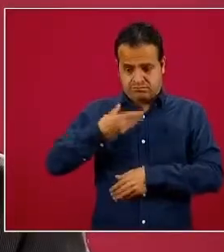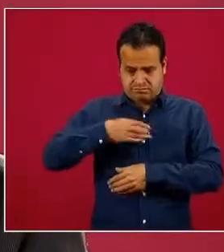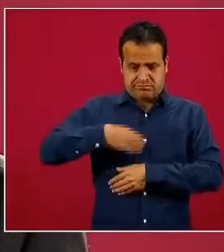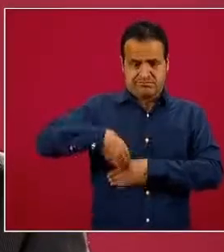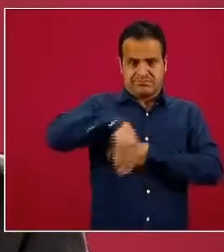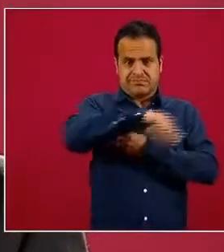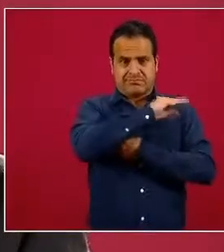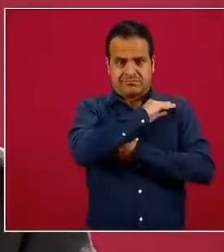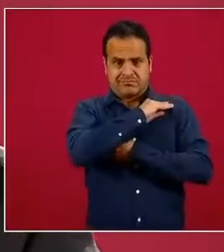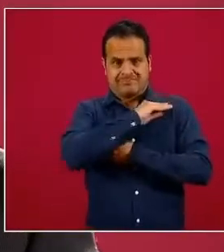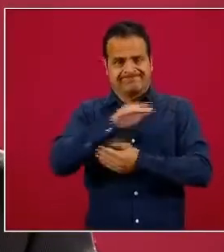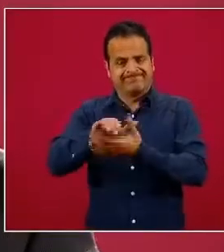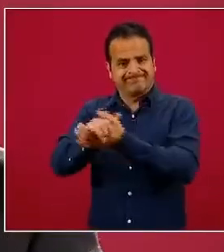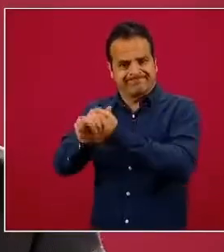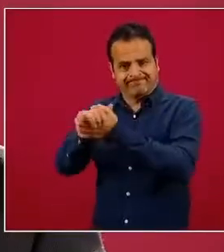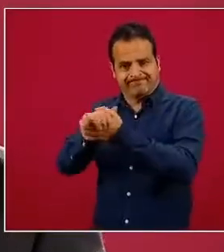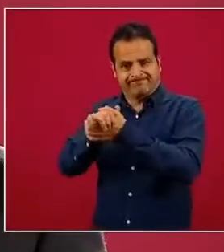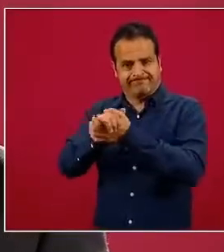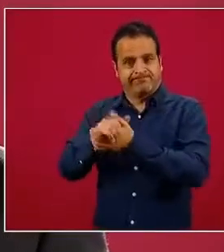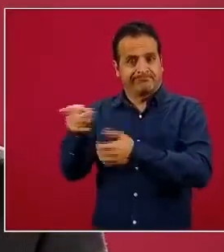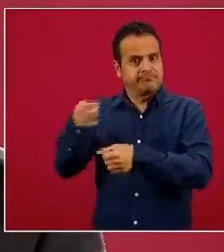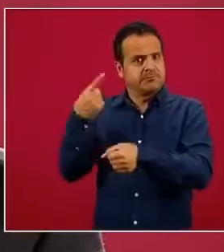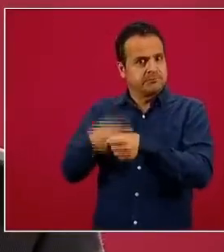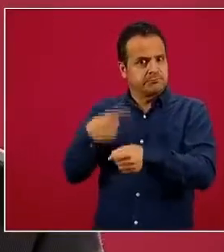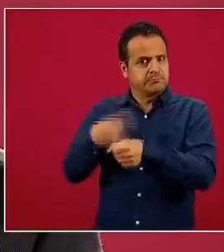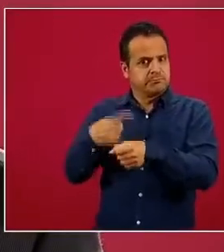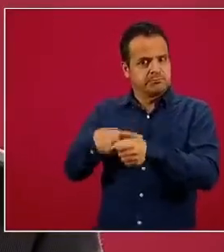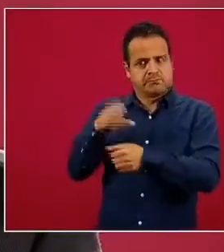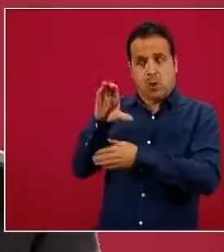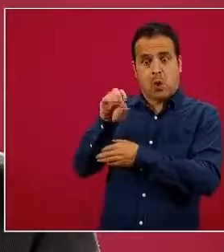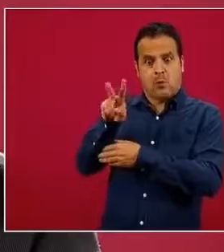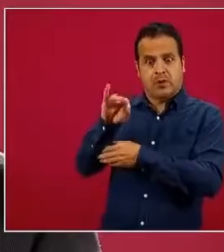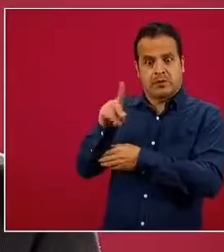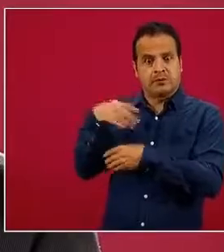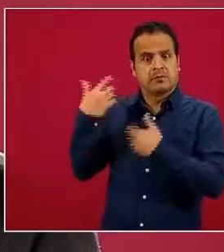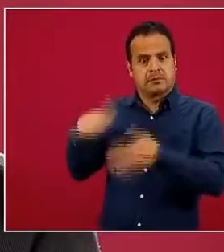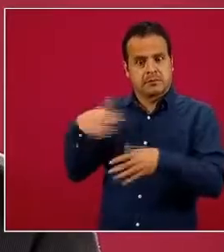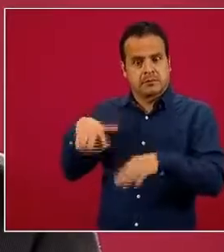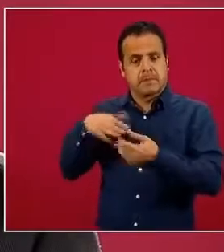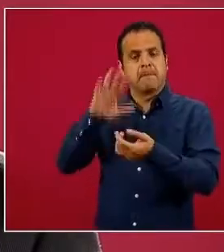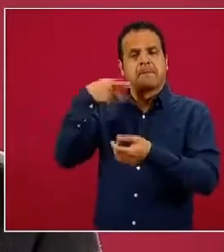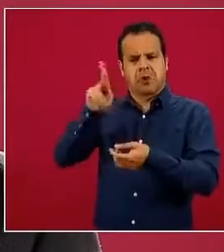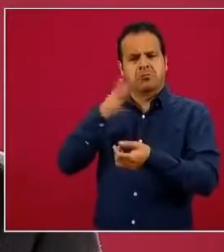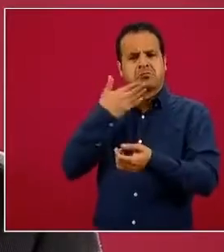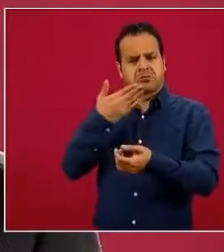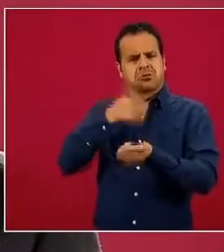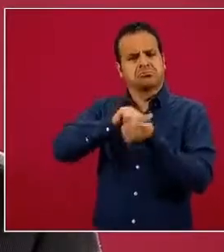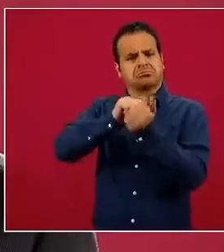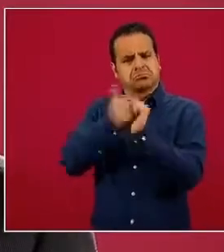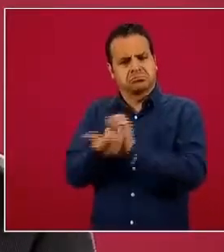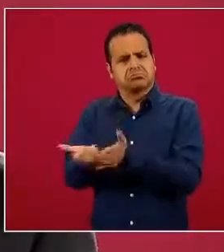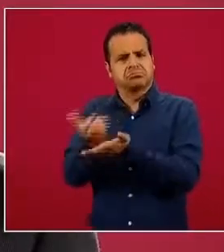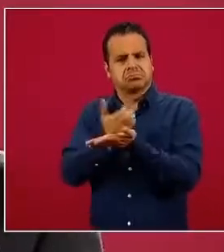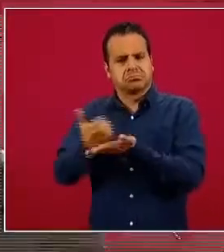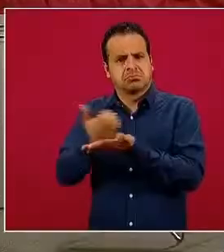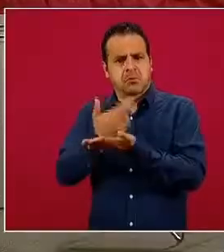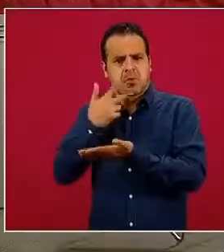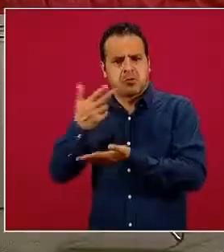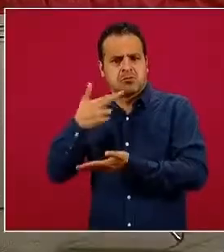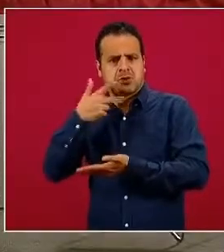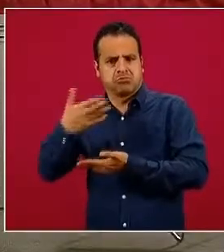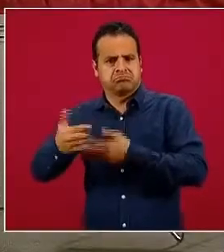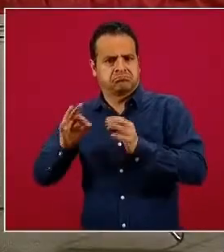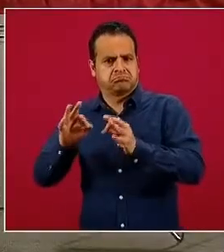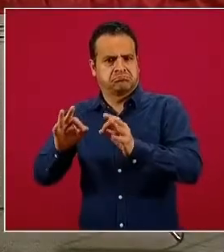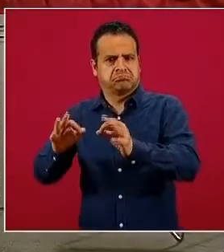está recuperando en perfectas condiciones sobre su positividad a COVID, como ella misma lo anunció, ha contemplado un diálogo con